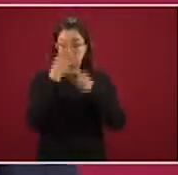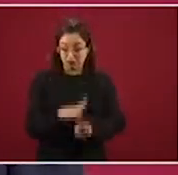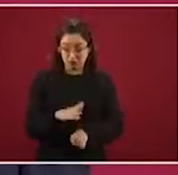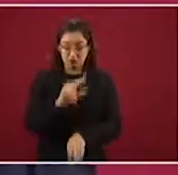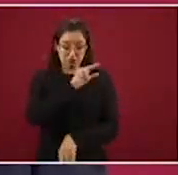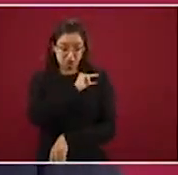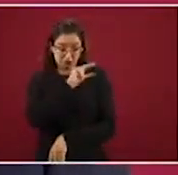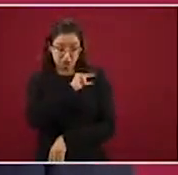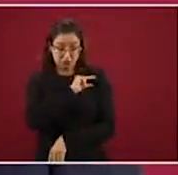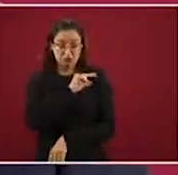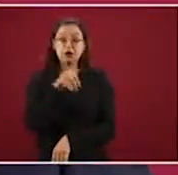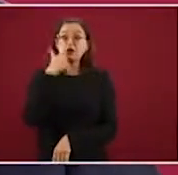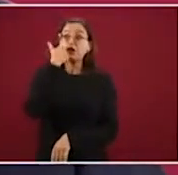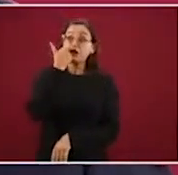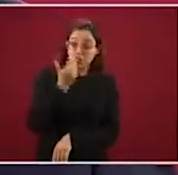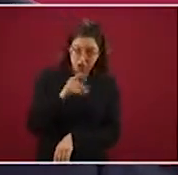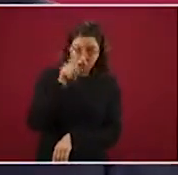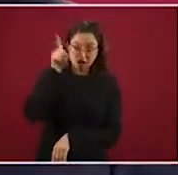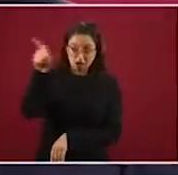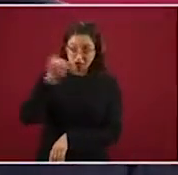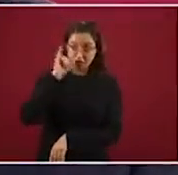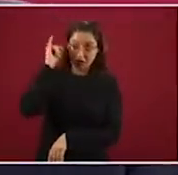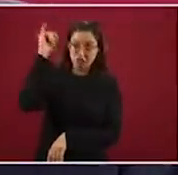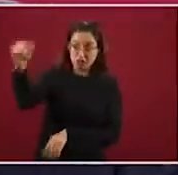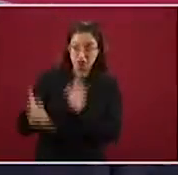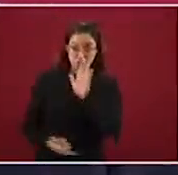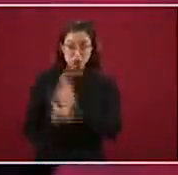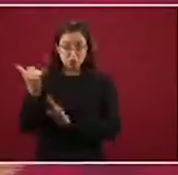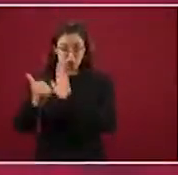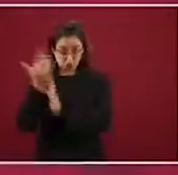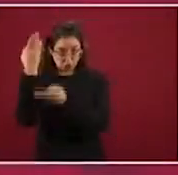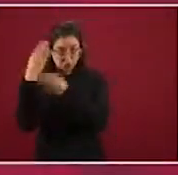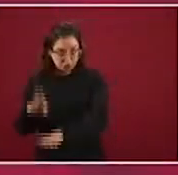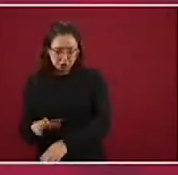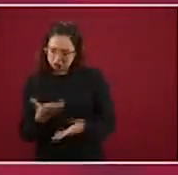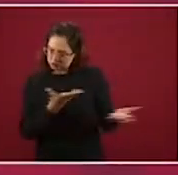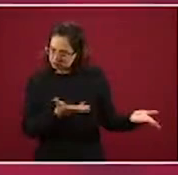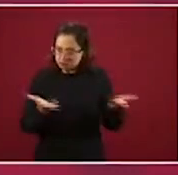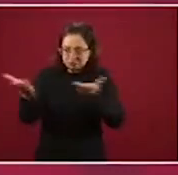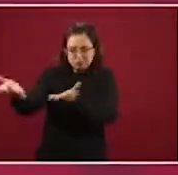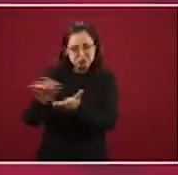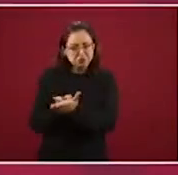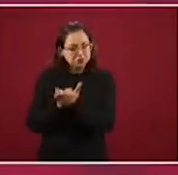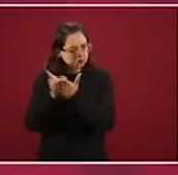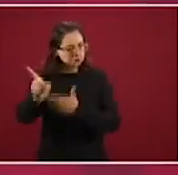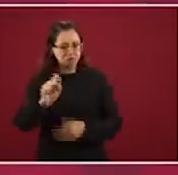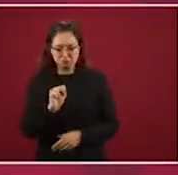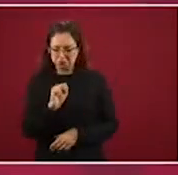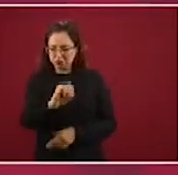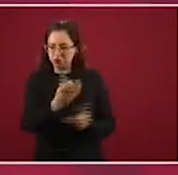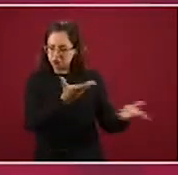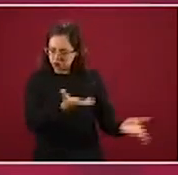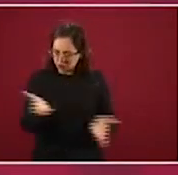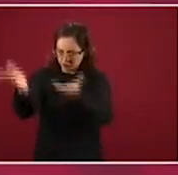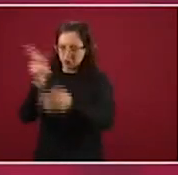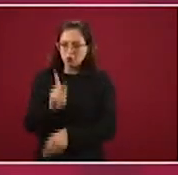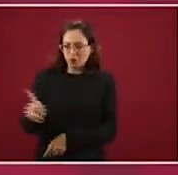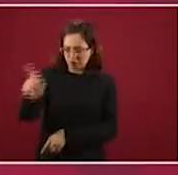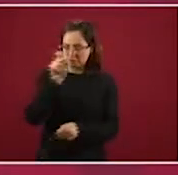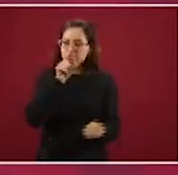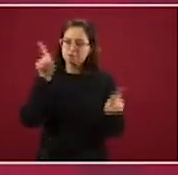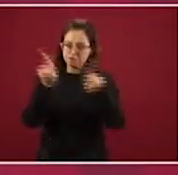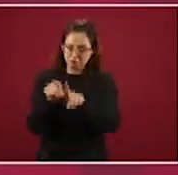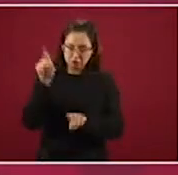hacer sus sucursales, tiene todo el derecho de ir a los pueblos y poner